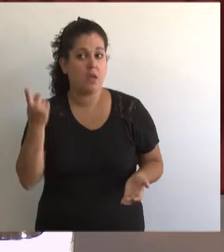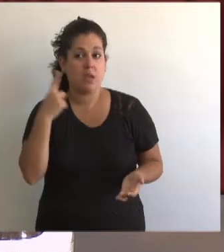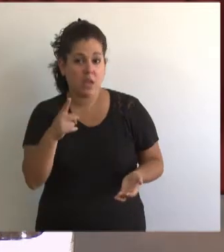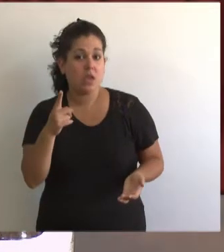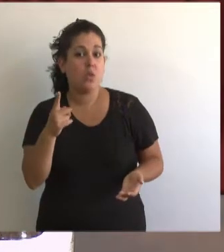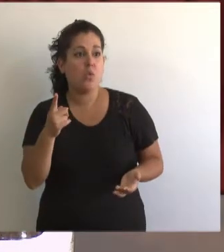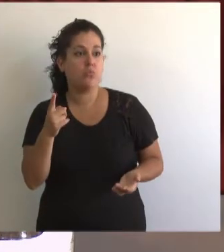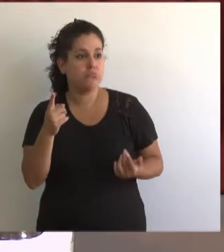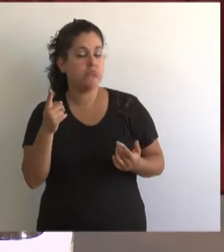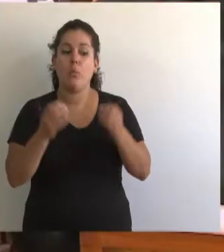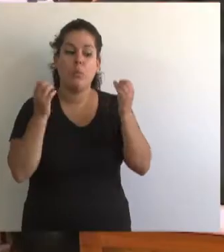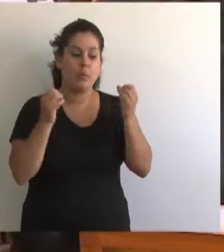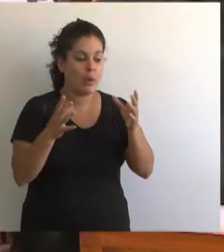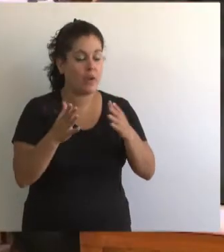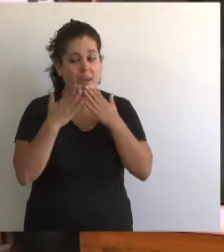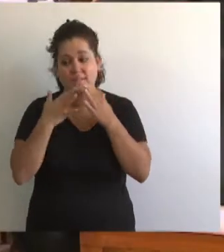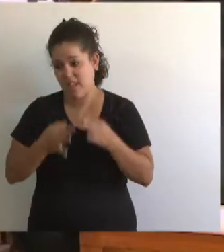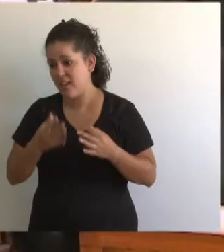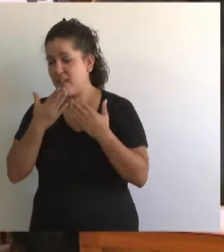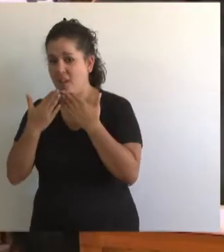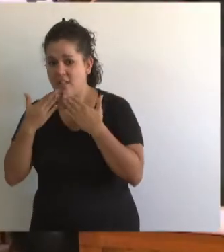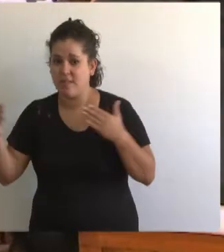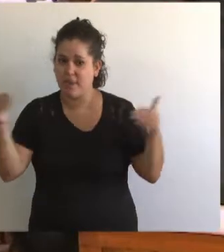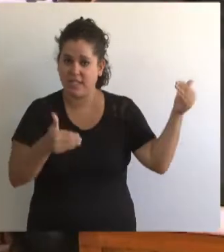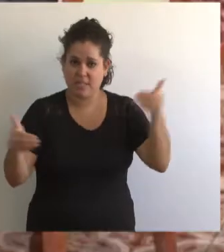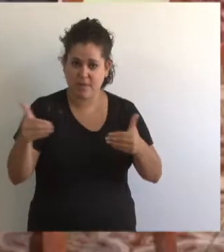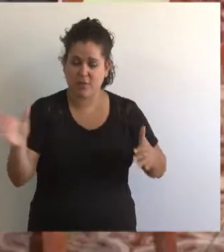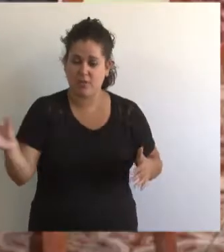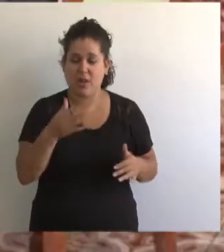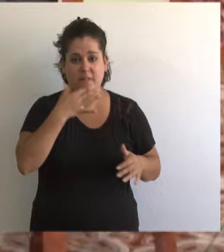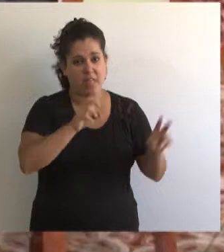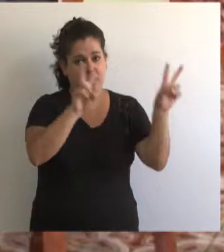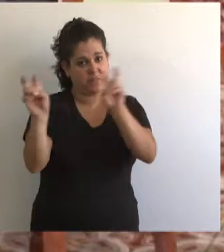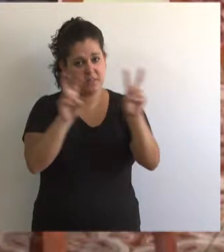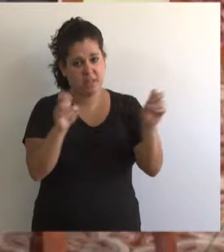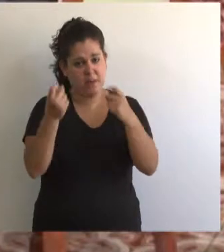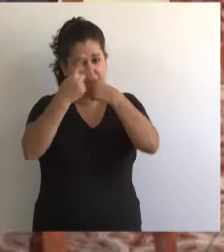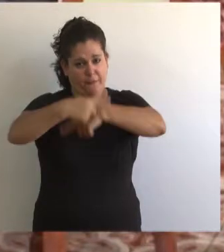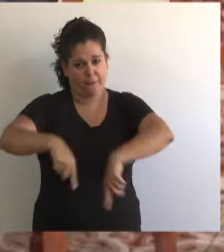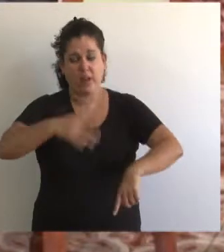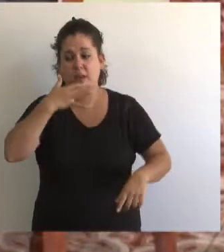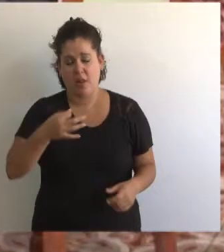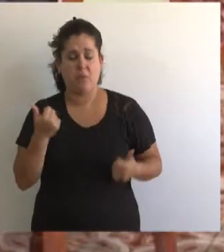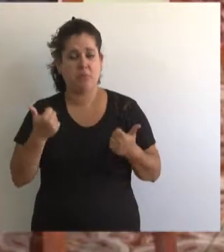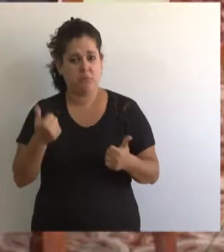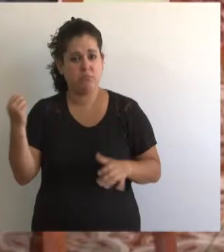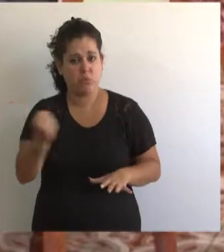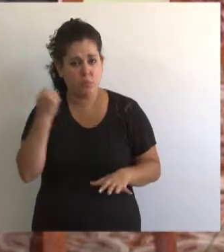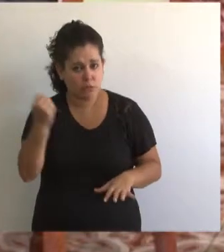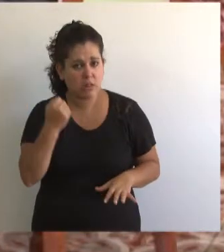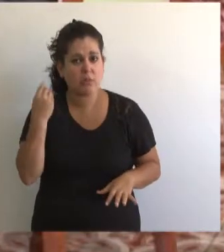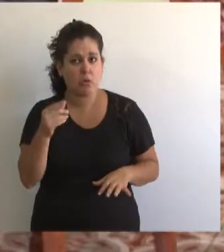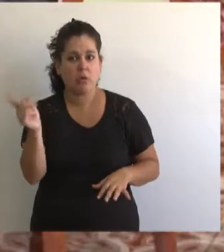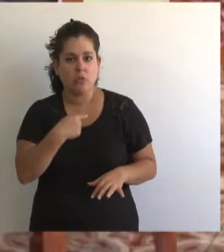sector. Bien, yo les quiero agradecer a todos la participación. Se hablaron de distintos temas, siempre son muy útiles